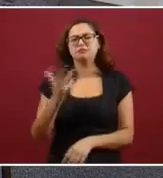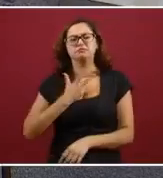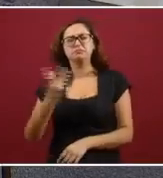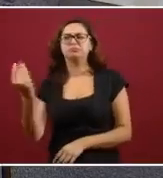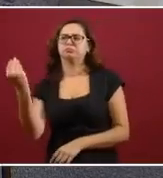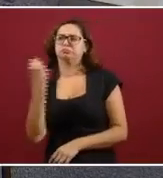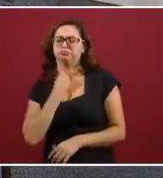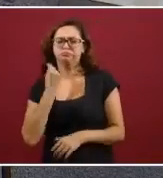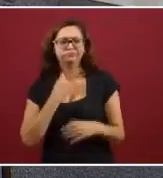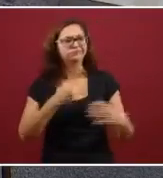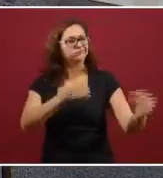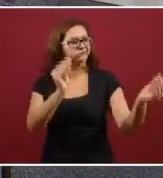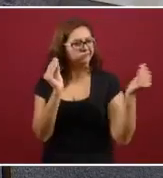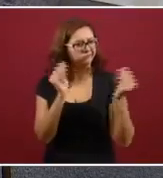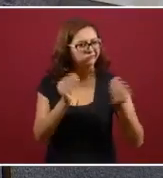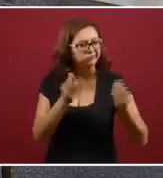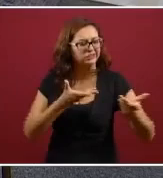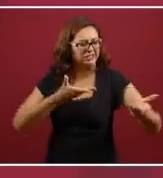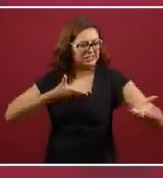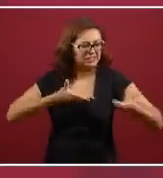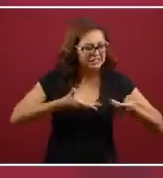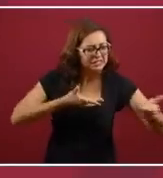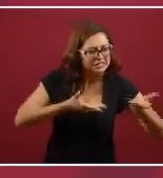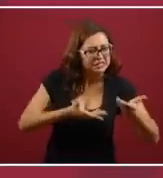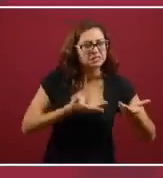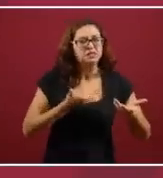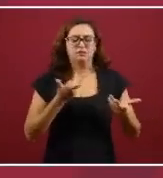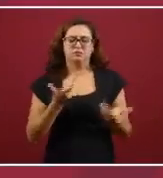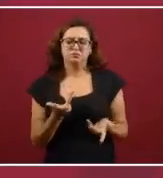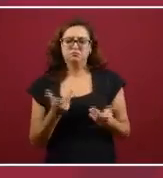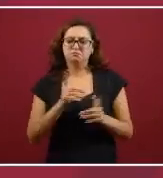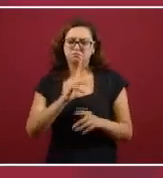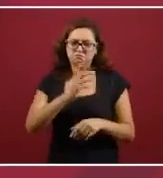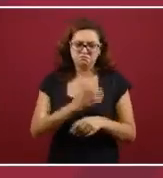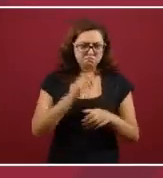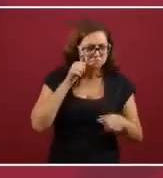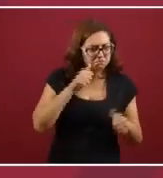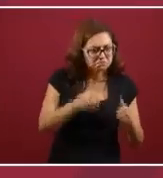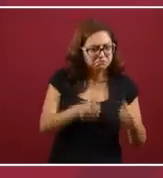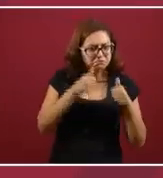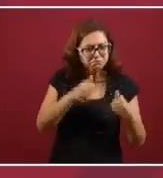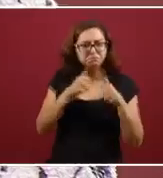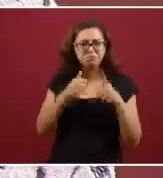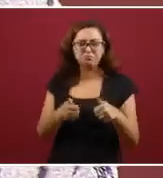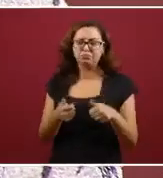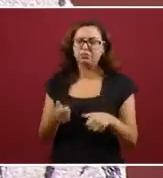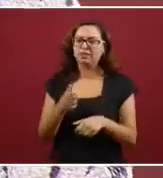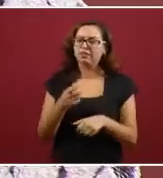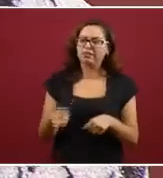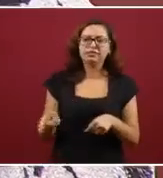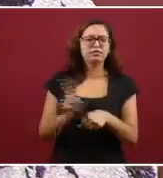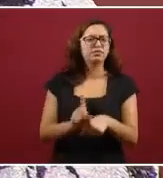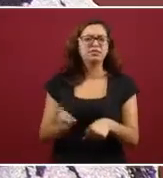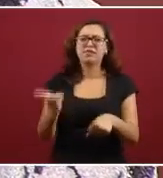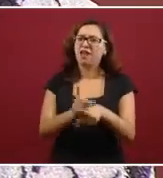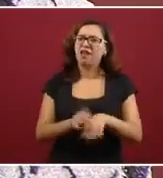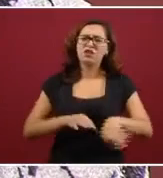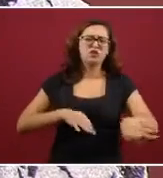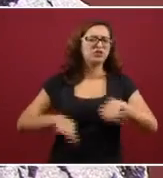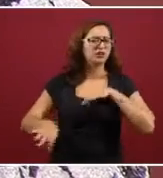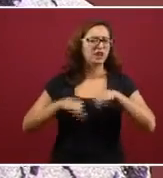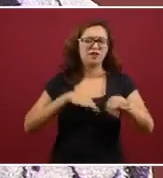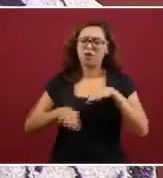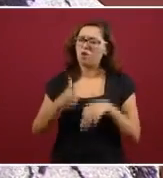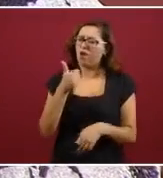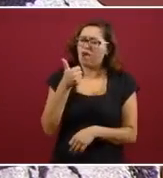de acompañamiento, y lo seguiremos haciendo, porque es nuestro trabajo cotidiano en la Secretaría de